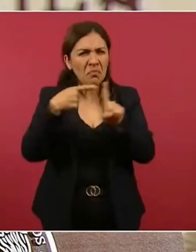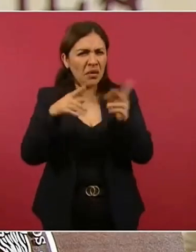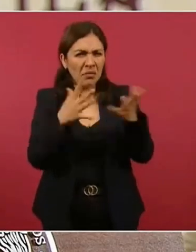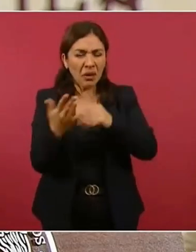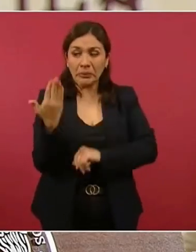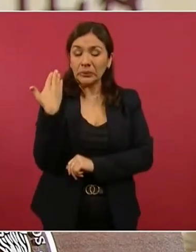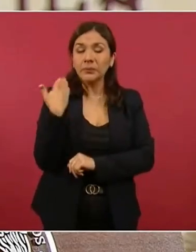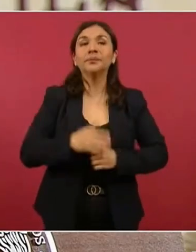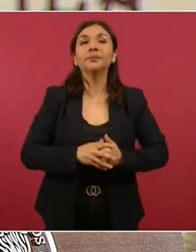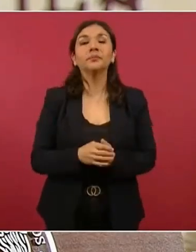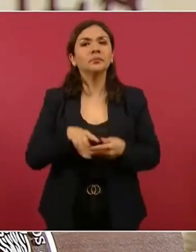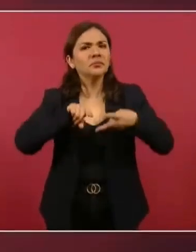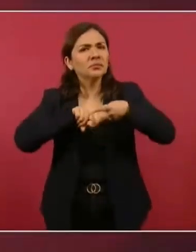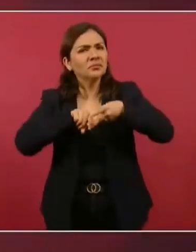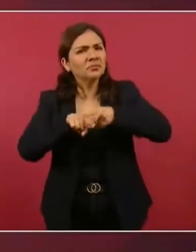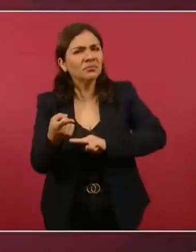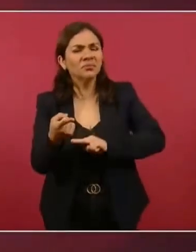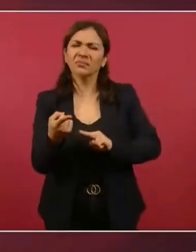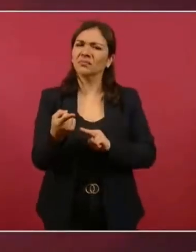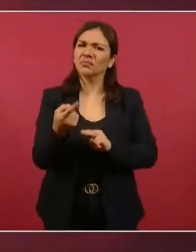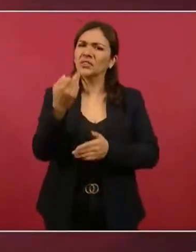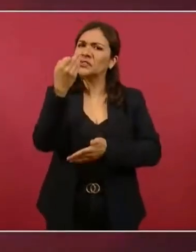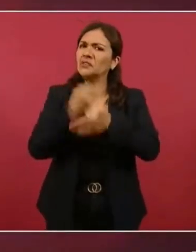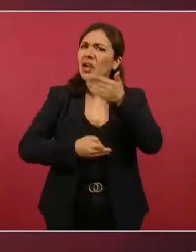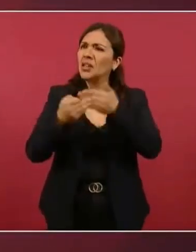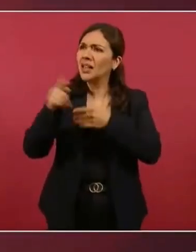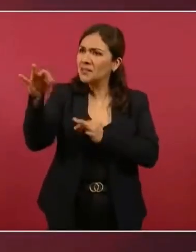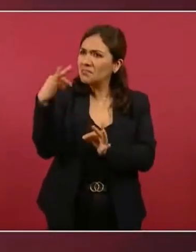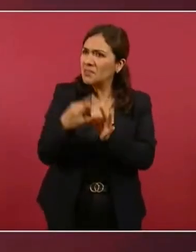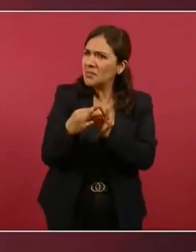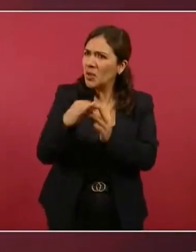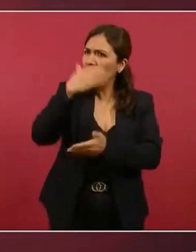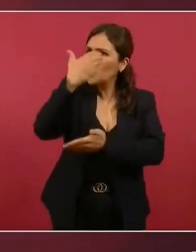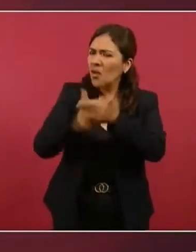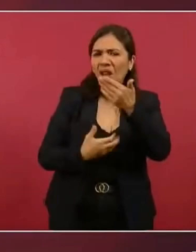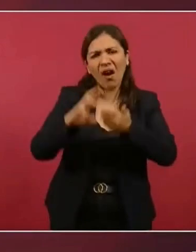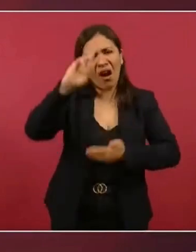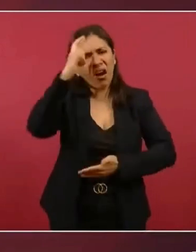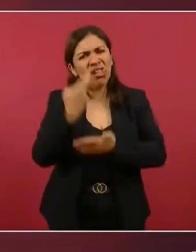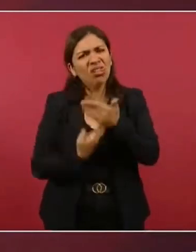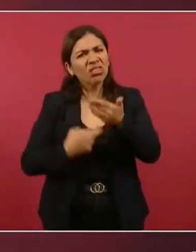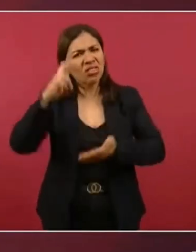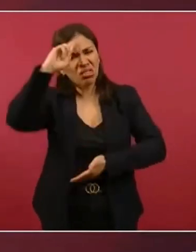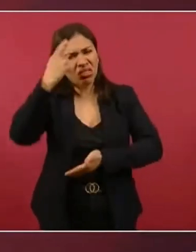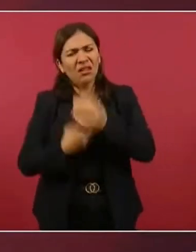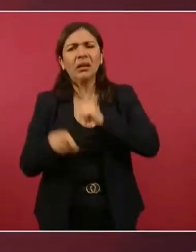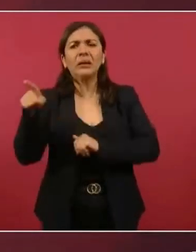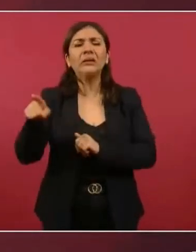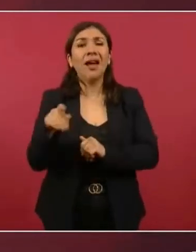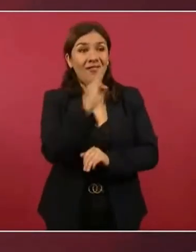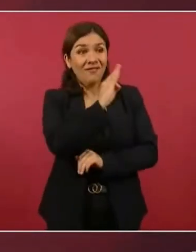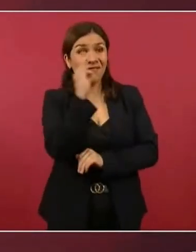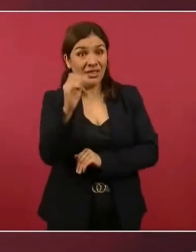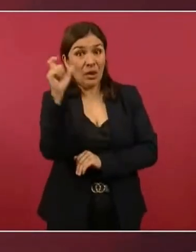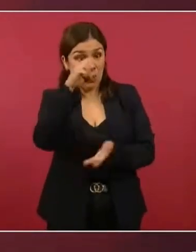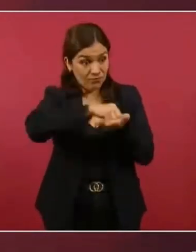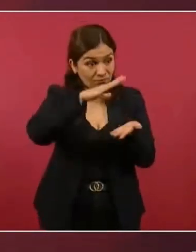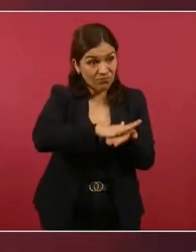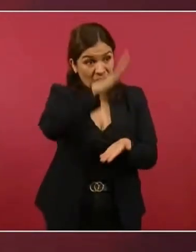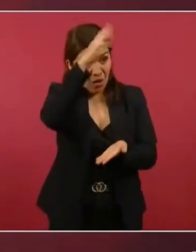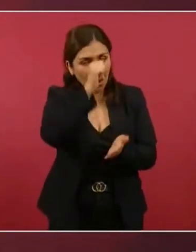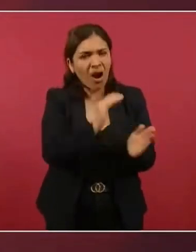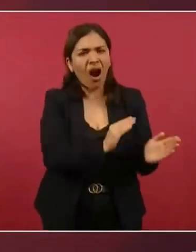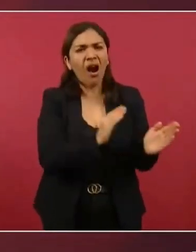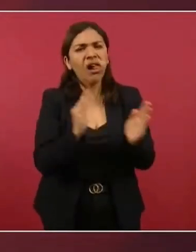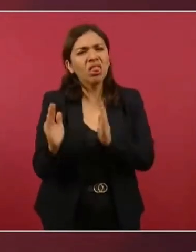empezó a ocurrir una falta de cumplimiento de los contratos. La empresa posponía las fechas de entrega, hacía